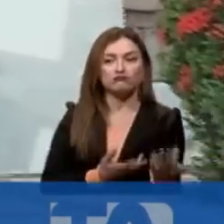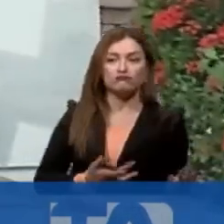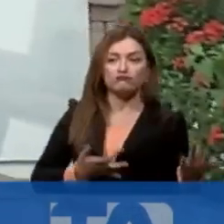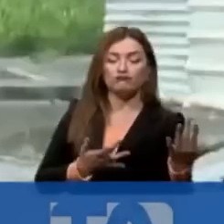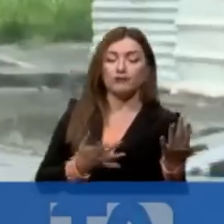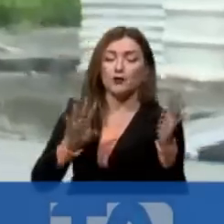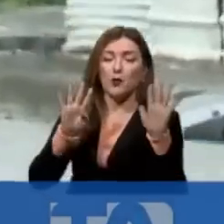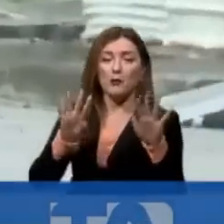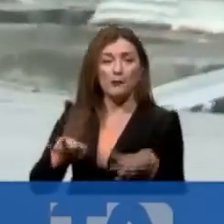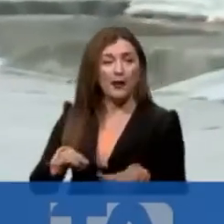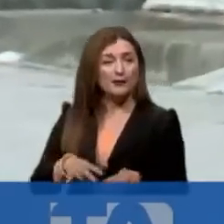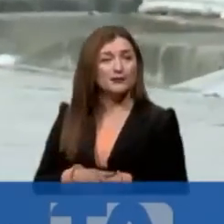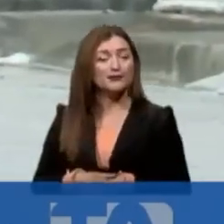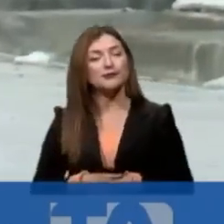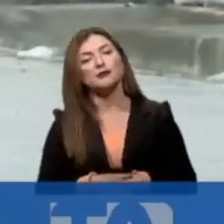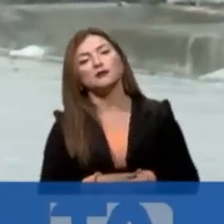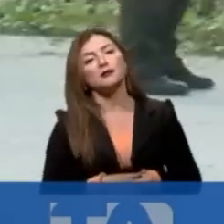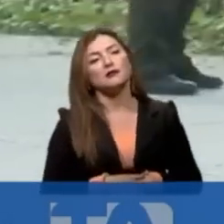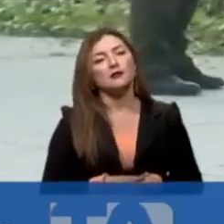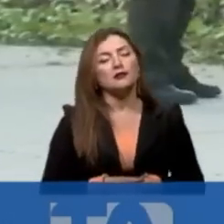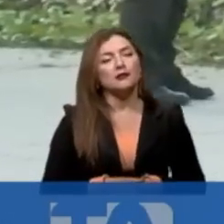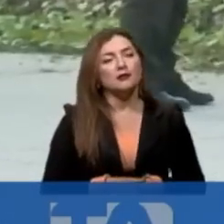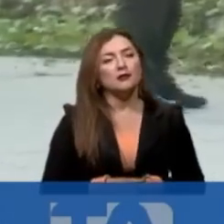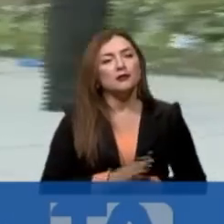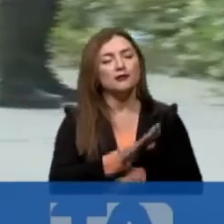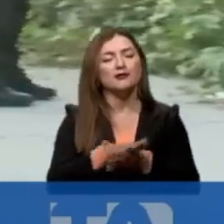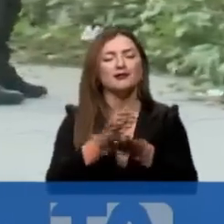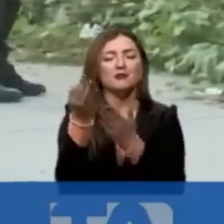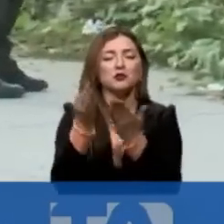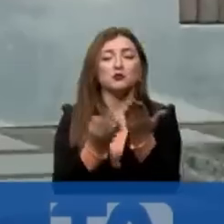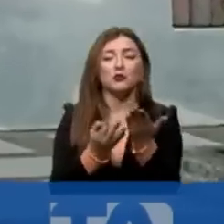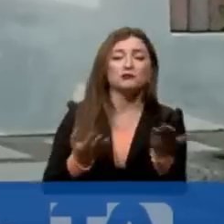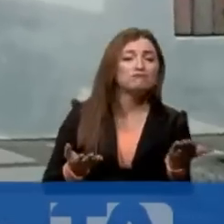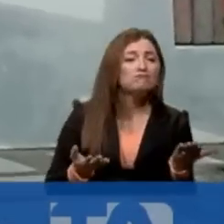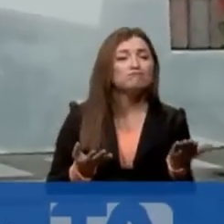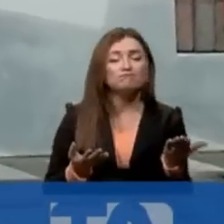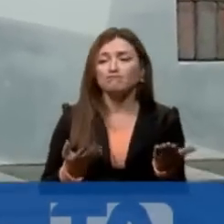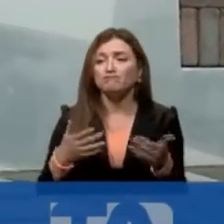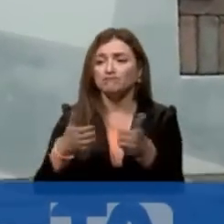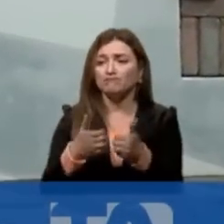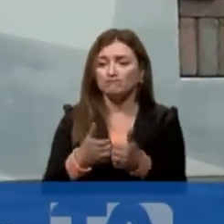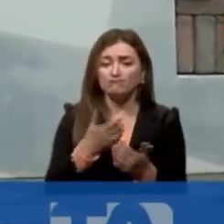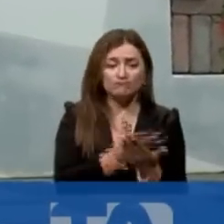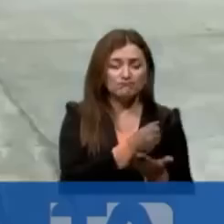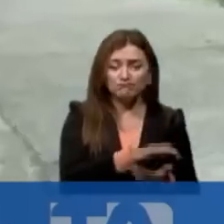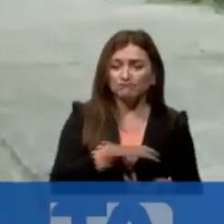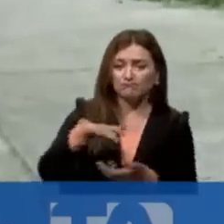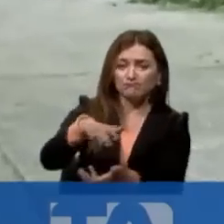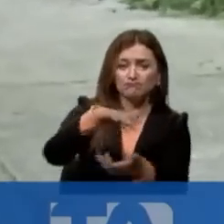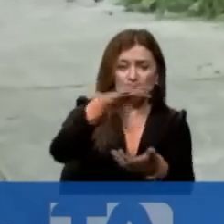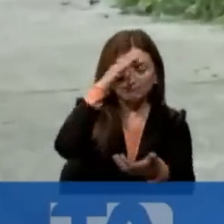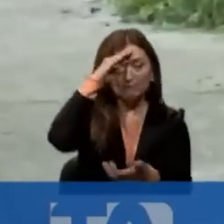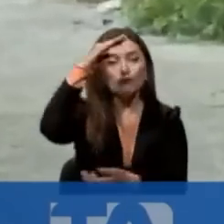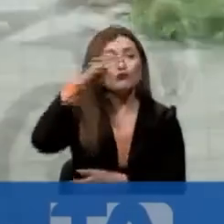casi 9 meses. Esto pese a que en varias ocasiones se ha hablado de un presupuesto y la intención decisión de equipar a las fuerzas policiales.